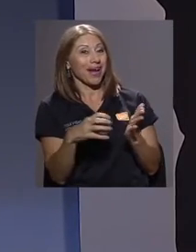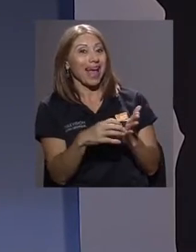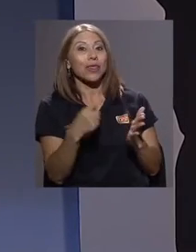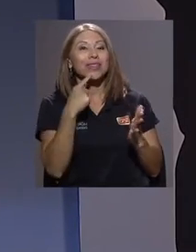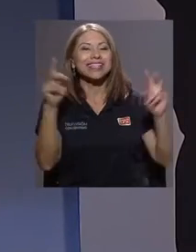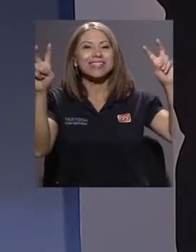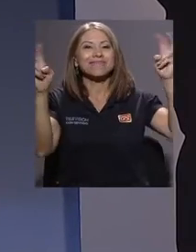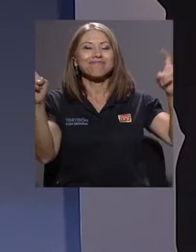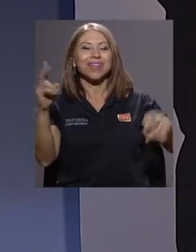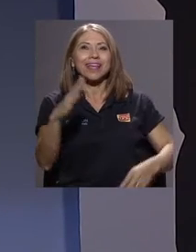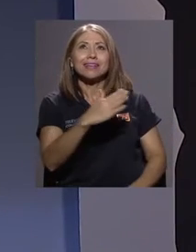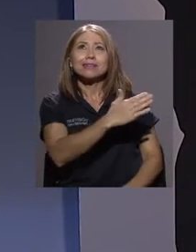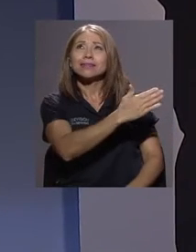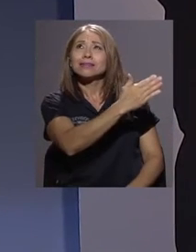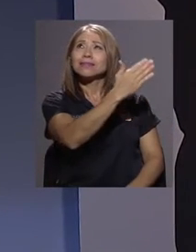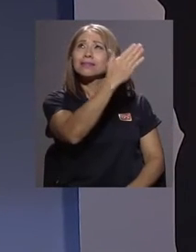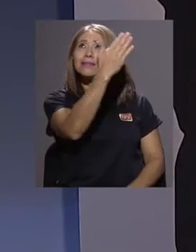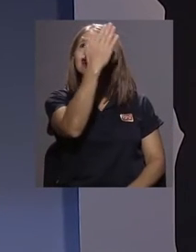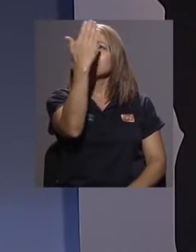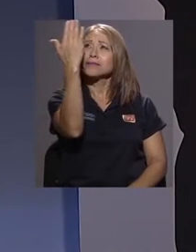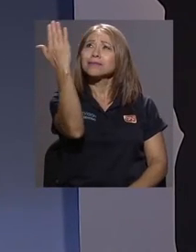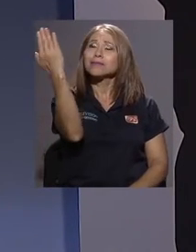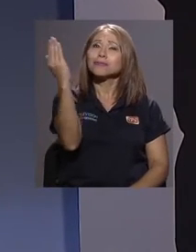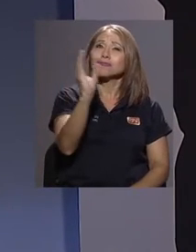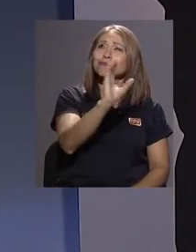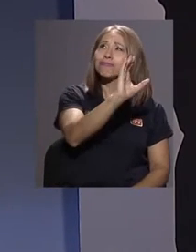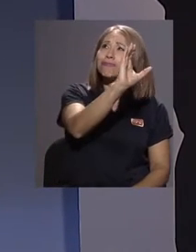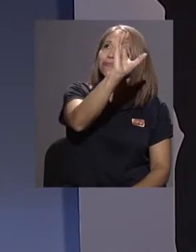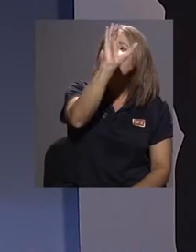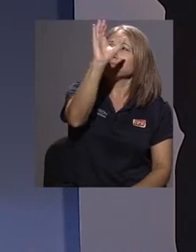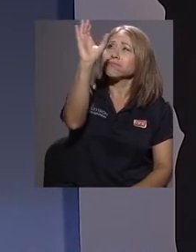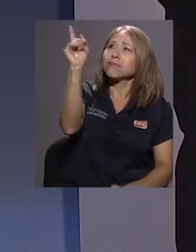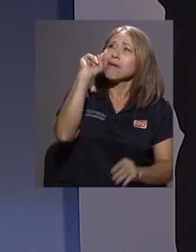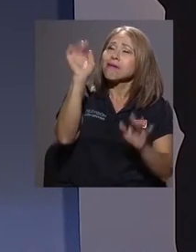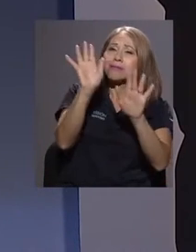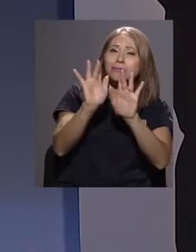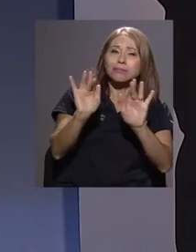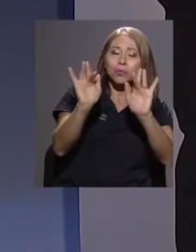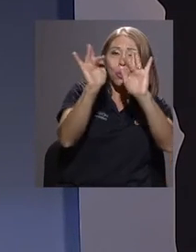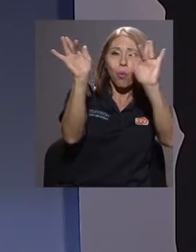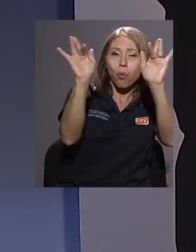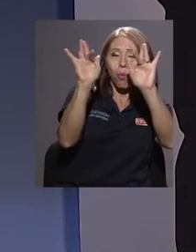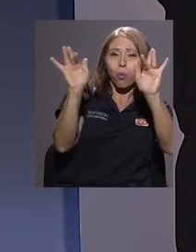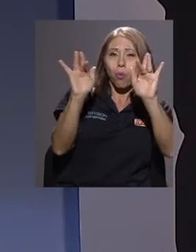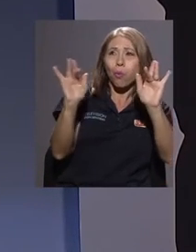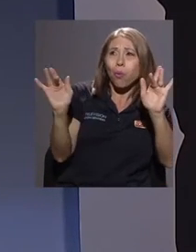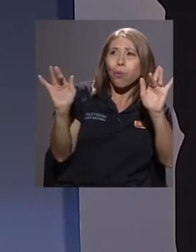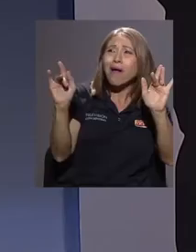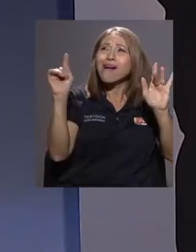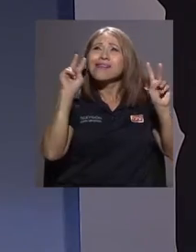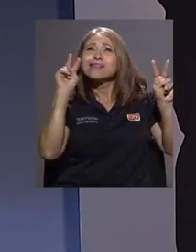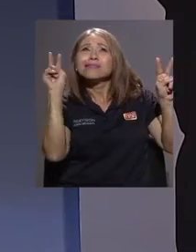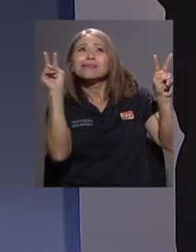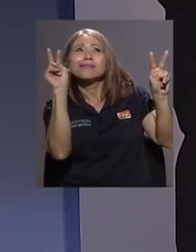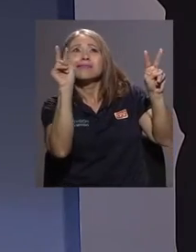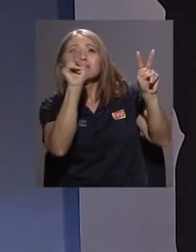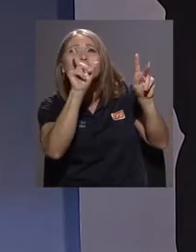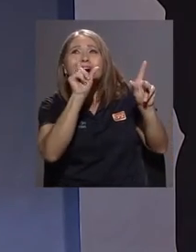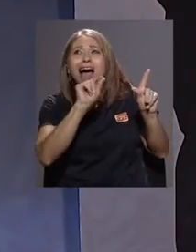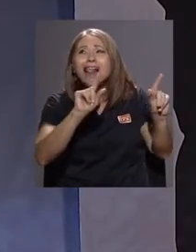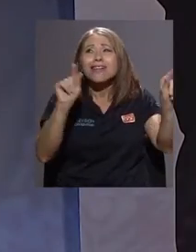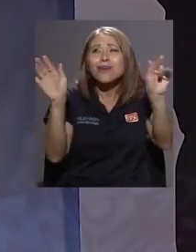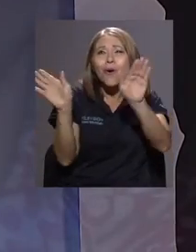de un celeste inmenso mostraba la enorme bóveda transparente atravesaba por veloces halcones y águilas que